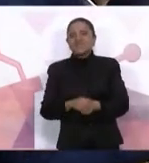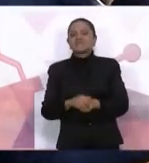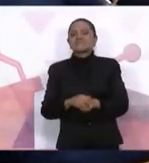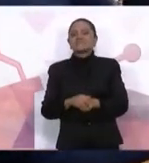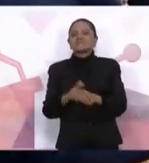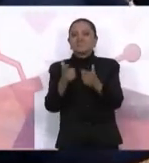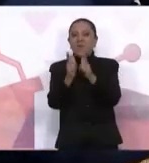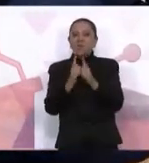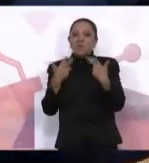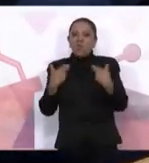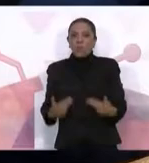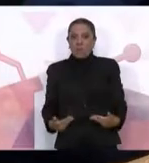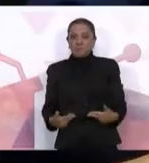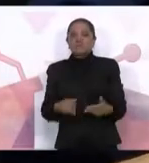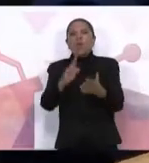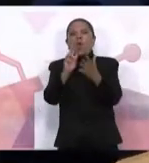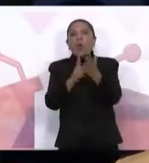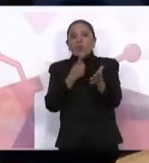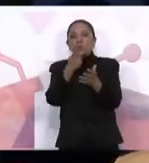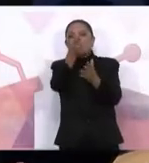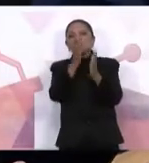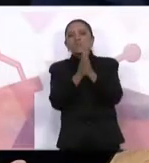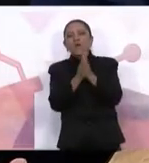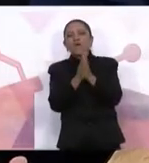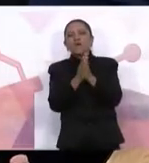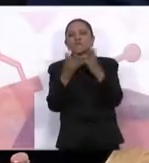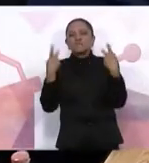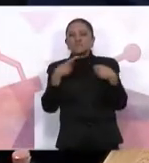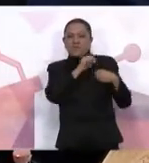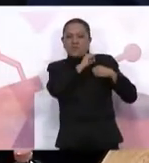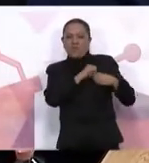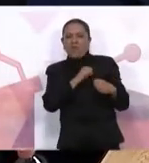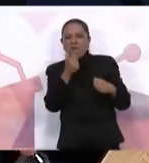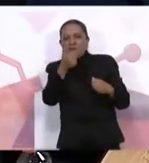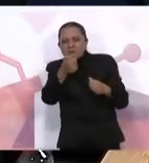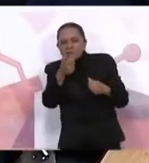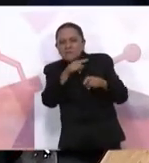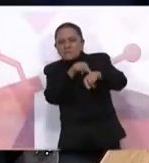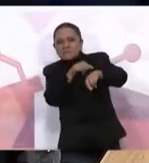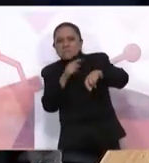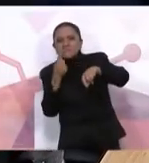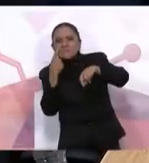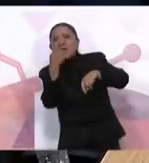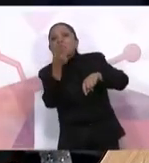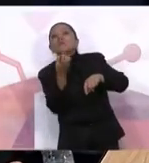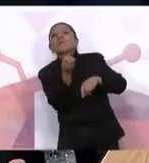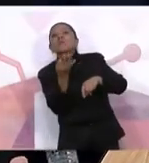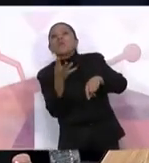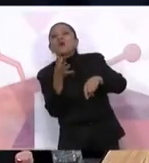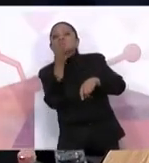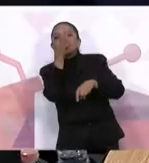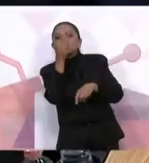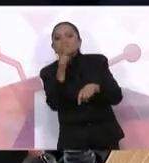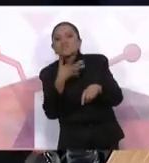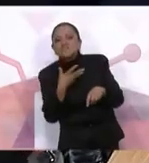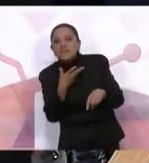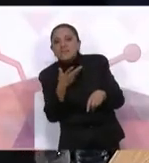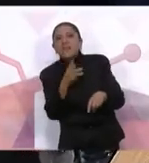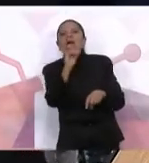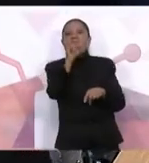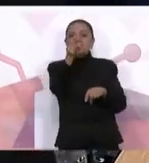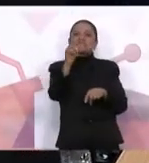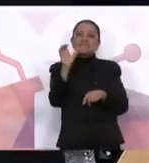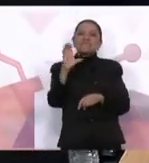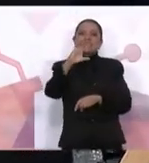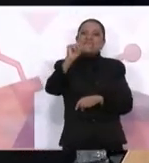y nos ayuda a revisar si el candidato víctor caballero todavía le restan segundos y en segundo vamos entonces con víctor caballero del partido